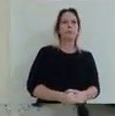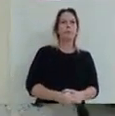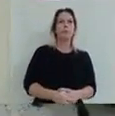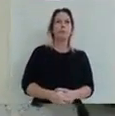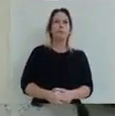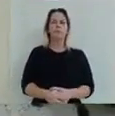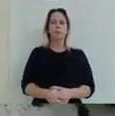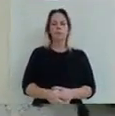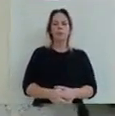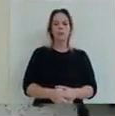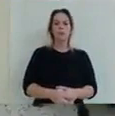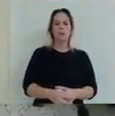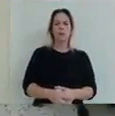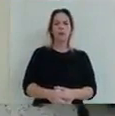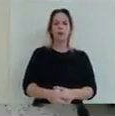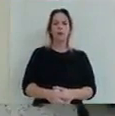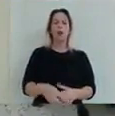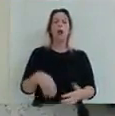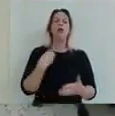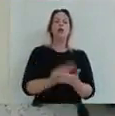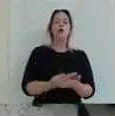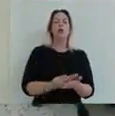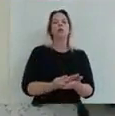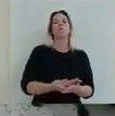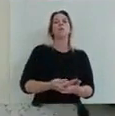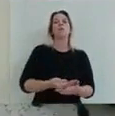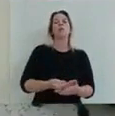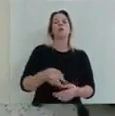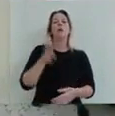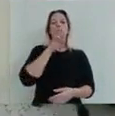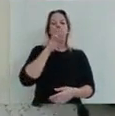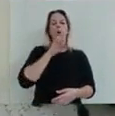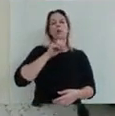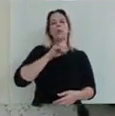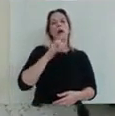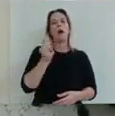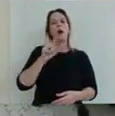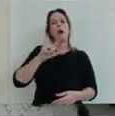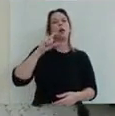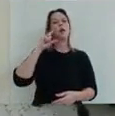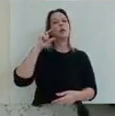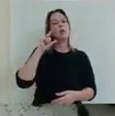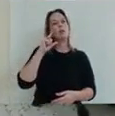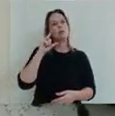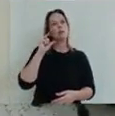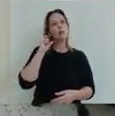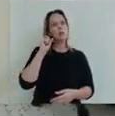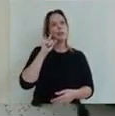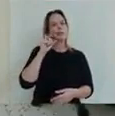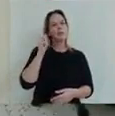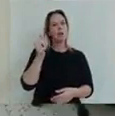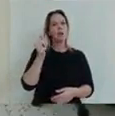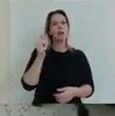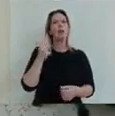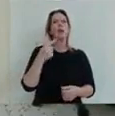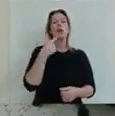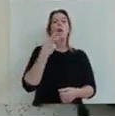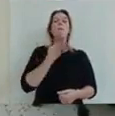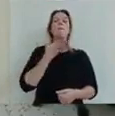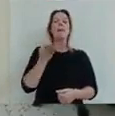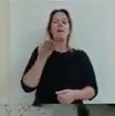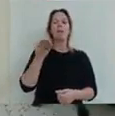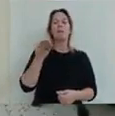Nota de la señora Alicia Almirón, solicitando colaboración para traer de la ciudad de Corrientes silla de ruedas y otros instrumentales para ser utilizado por